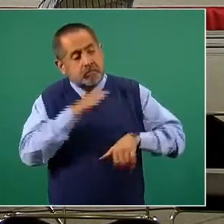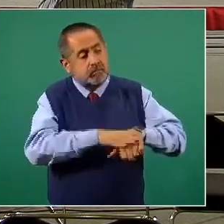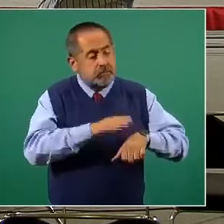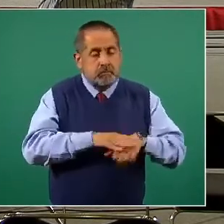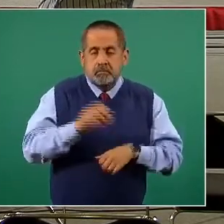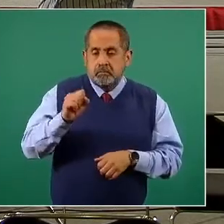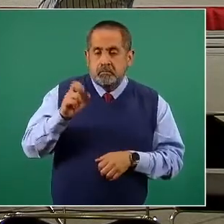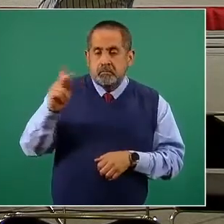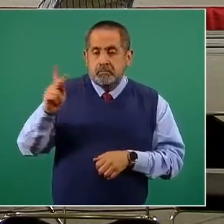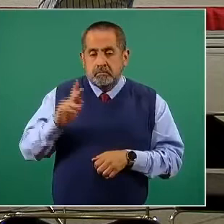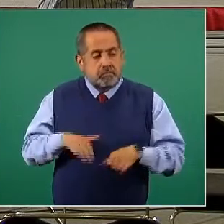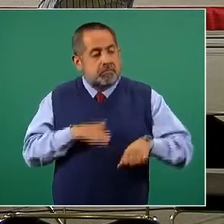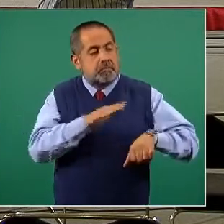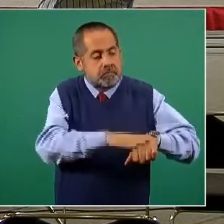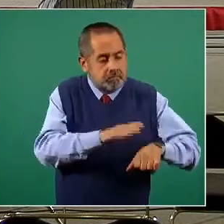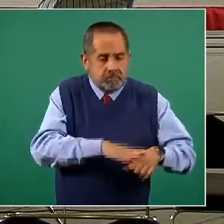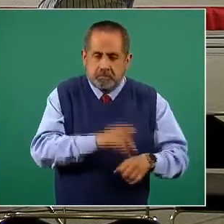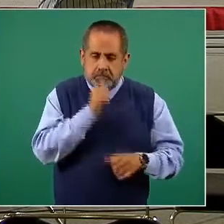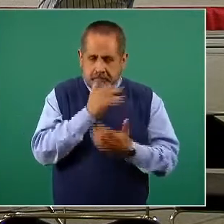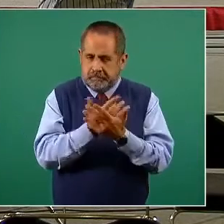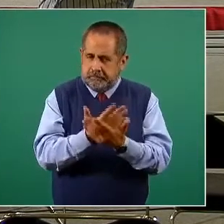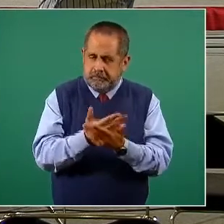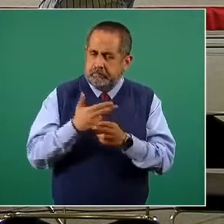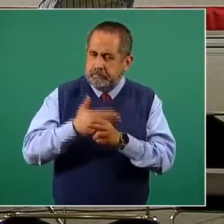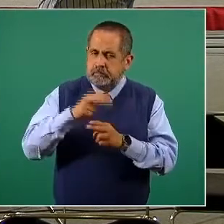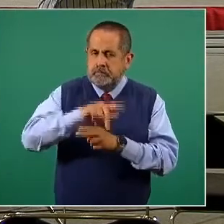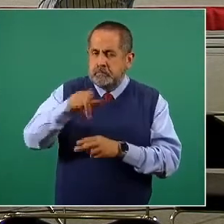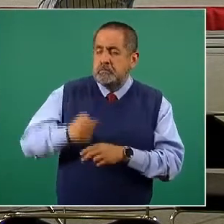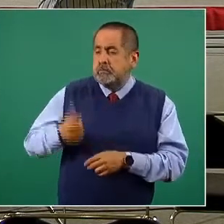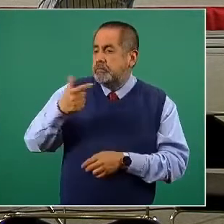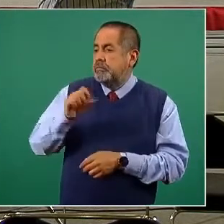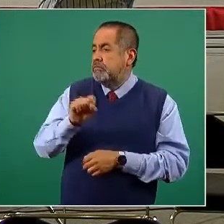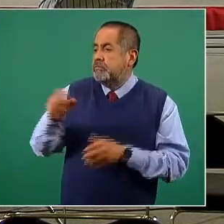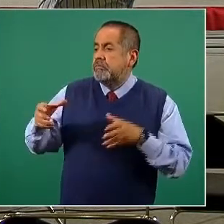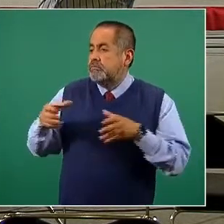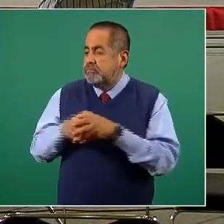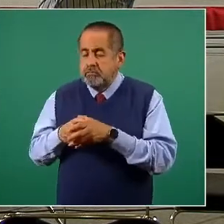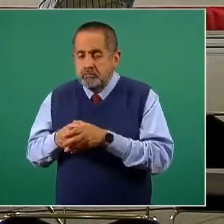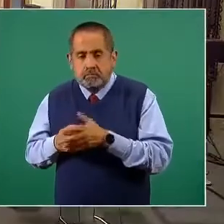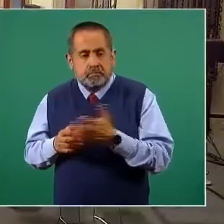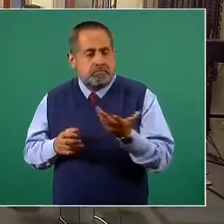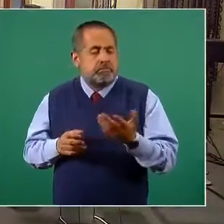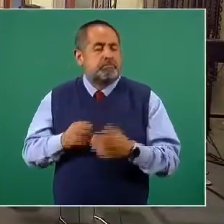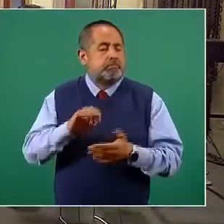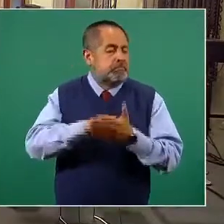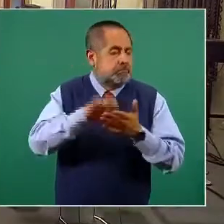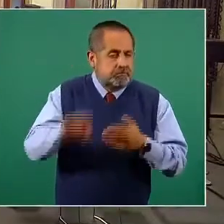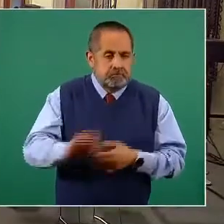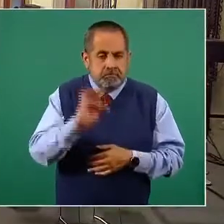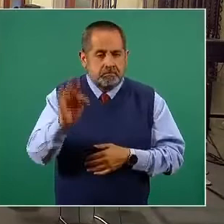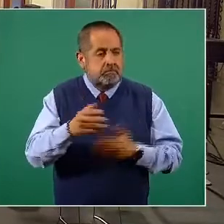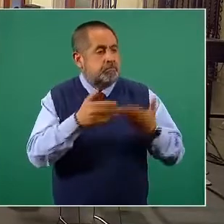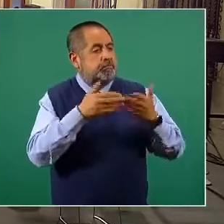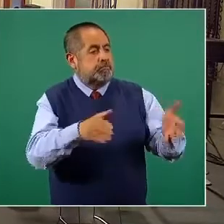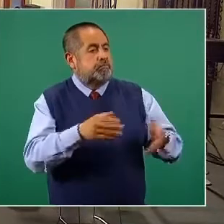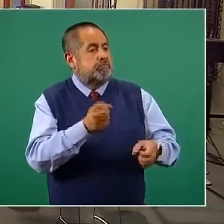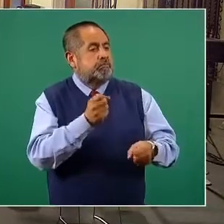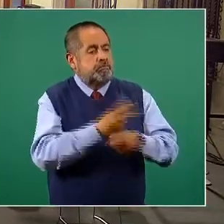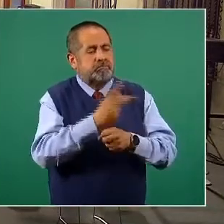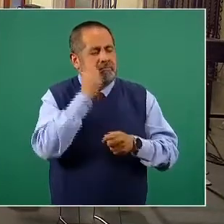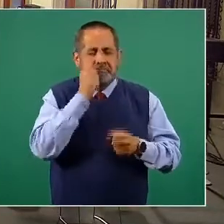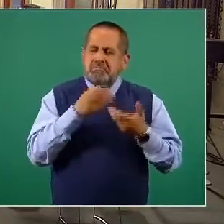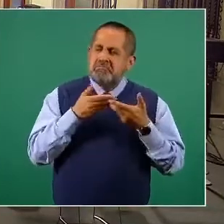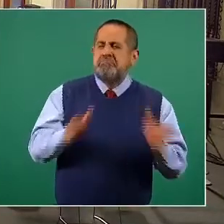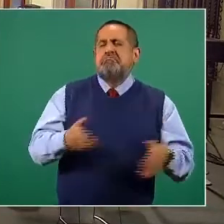SEP, que estará trabajando junto con nosotros en el Comité de Salud. Ahora, ¿qué impacto puede tener? Creemos que el impacto en general en